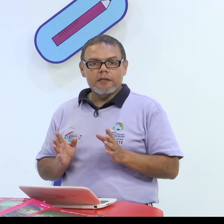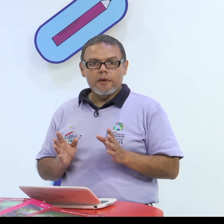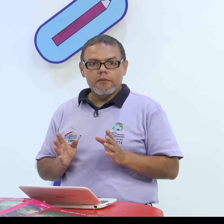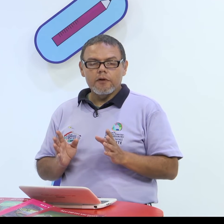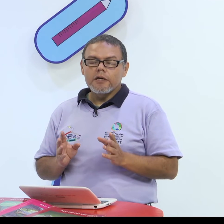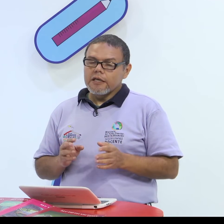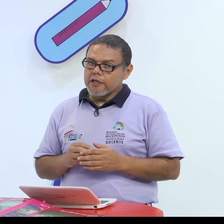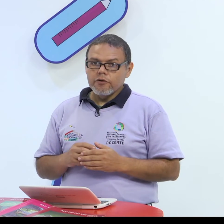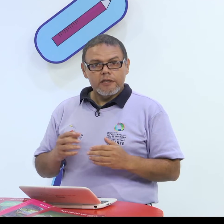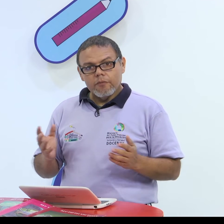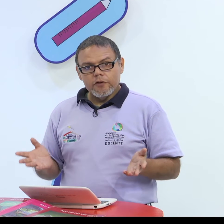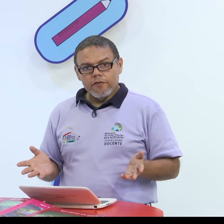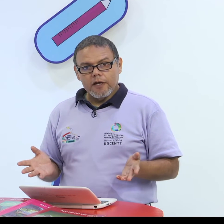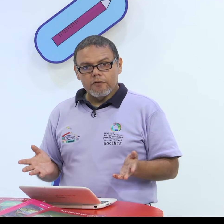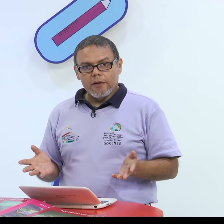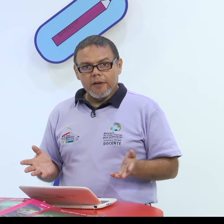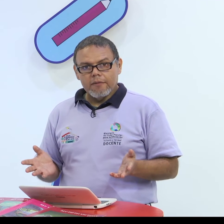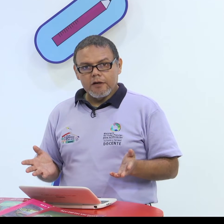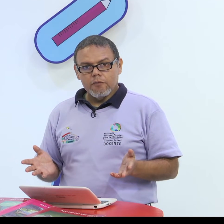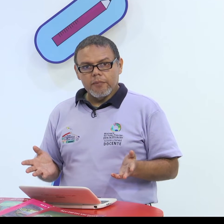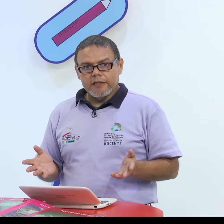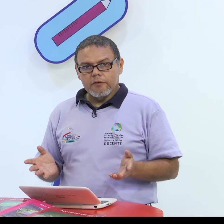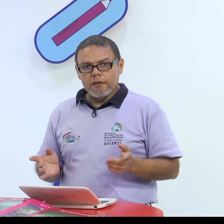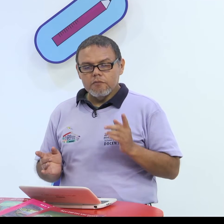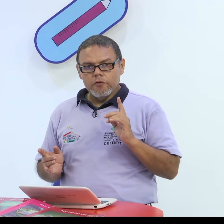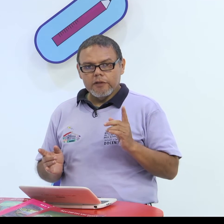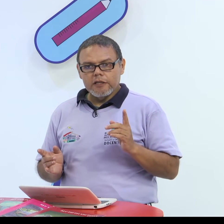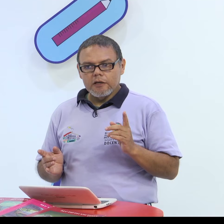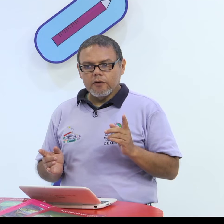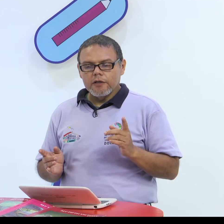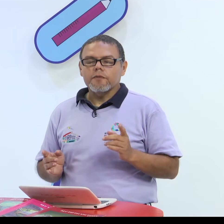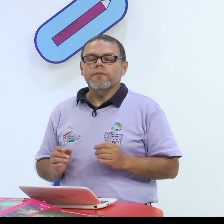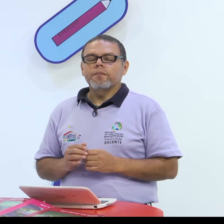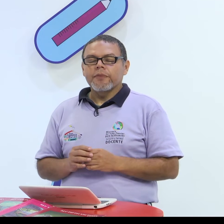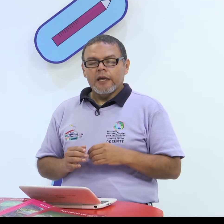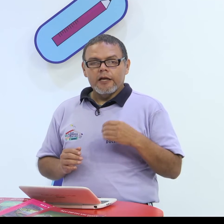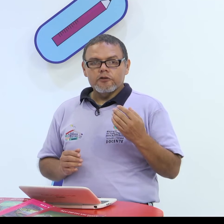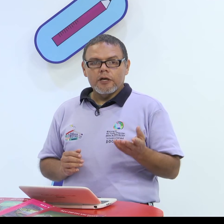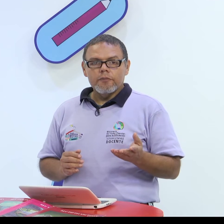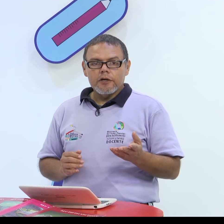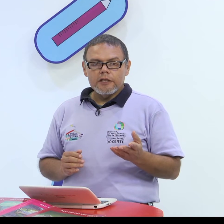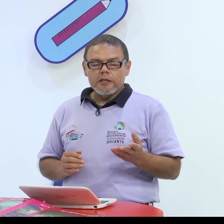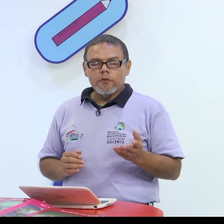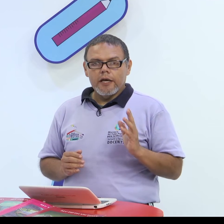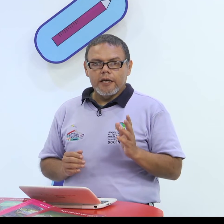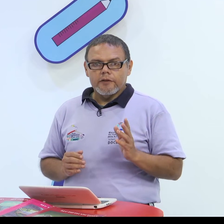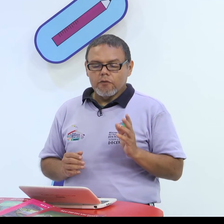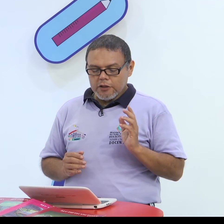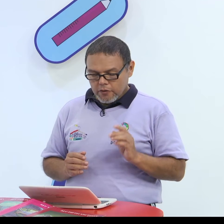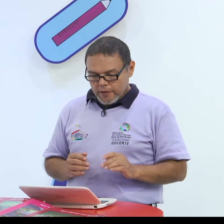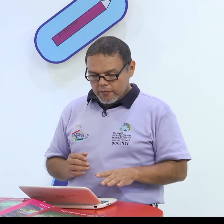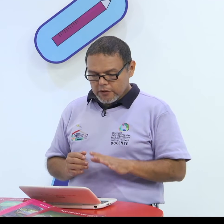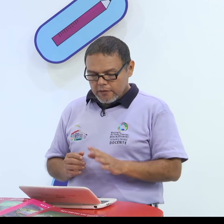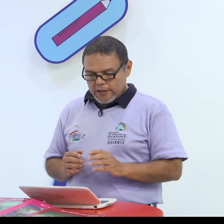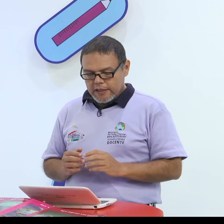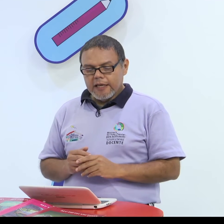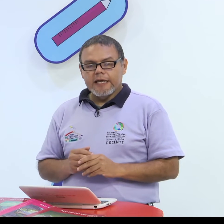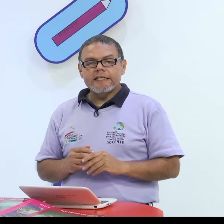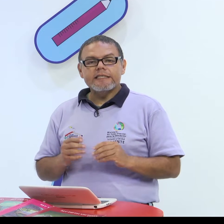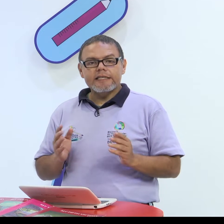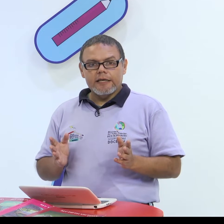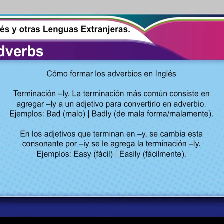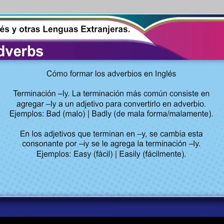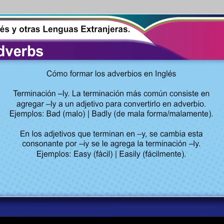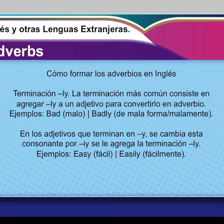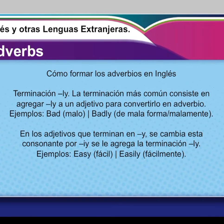que es un adverbio y nos está modificando la palabra completa, ¿ok? Muy pendiente con eso. El otro ejemplo que tenemos es cuando el verbo termina